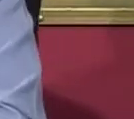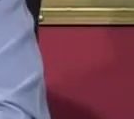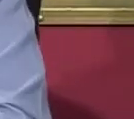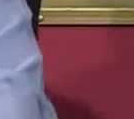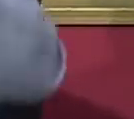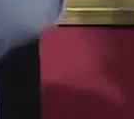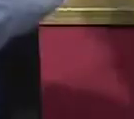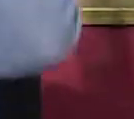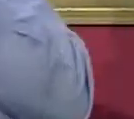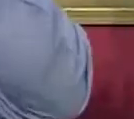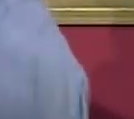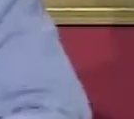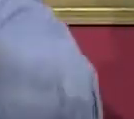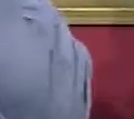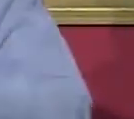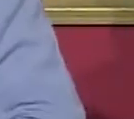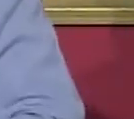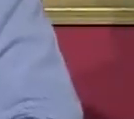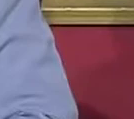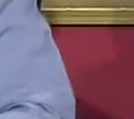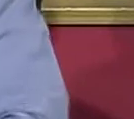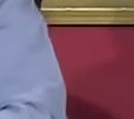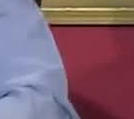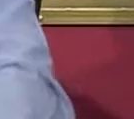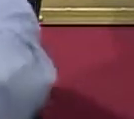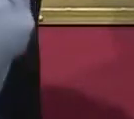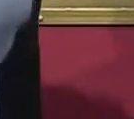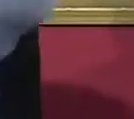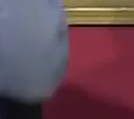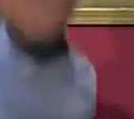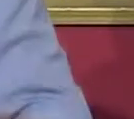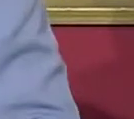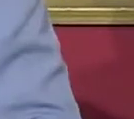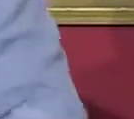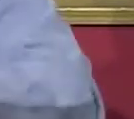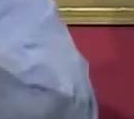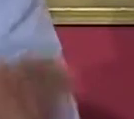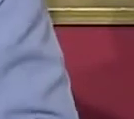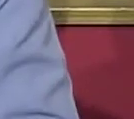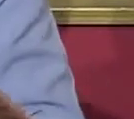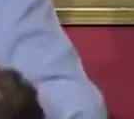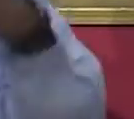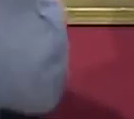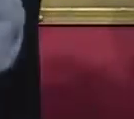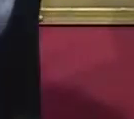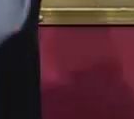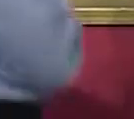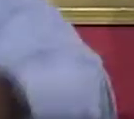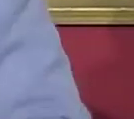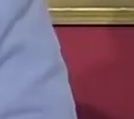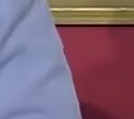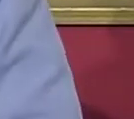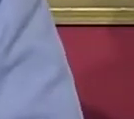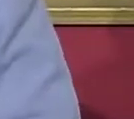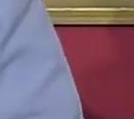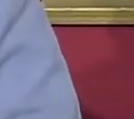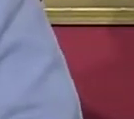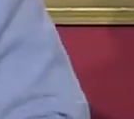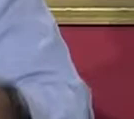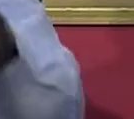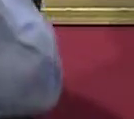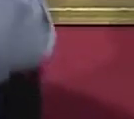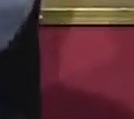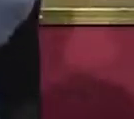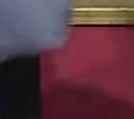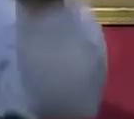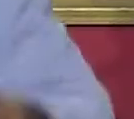entender que verdaderamente ya la venida de Cristo se acerca, y que todos estos alborotos que estamos mirando cuando salimos al centro de la